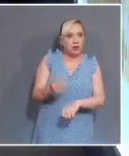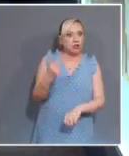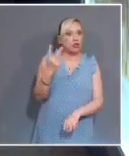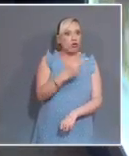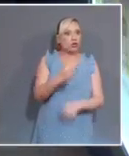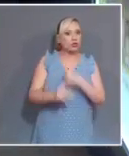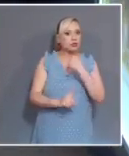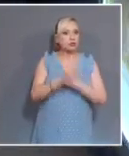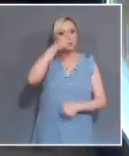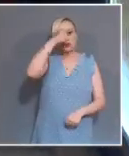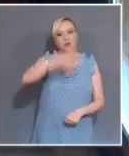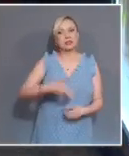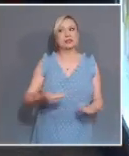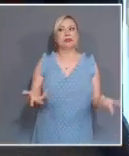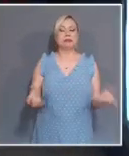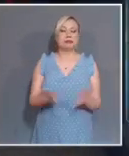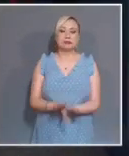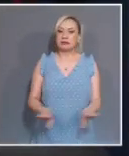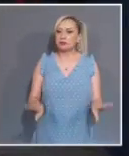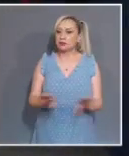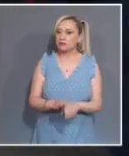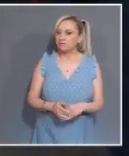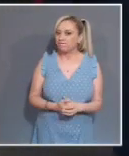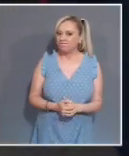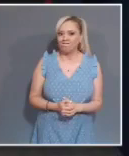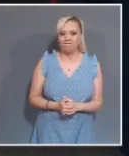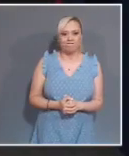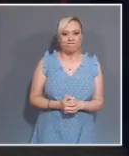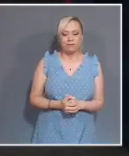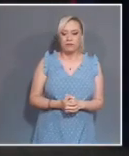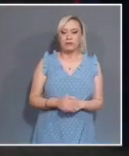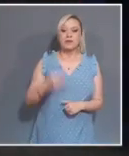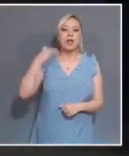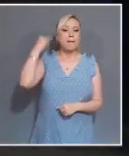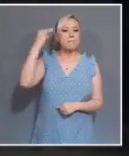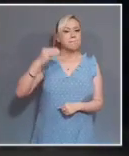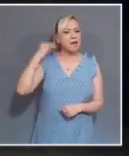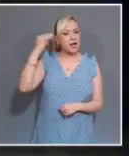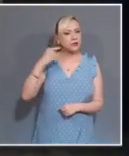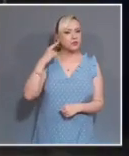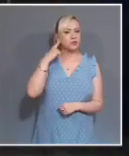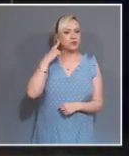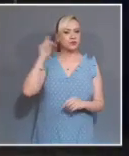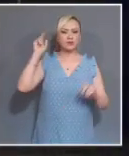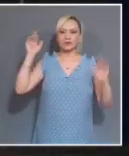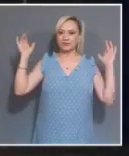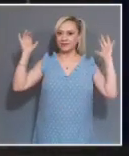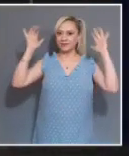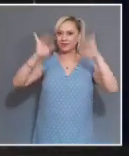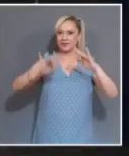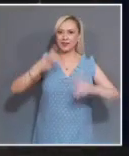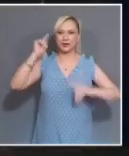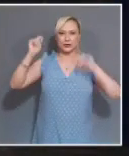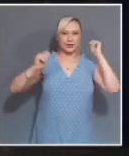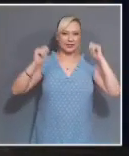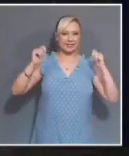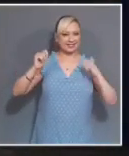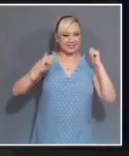Regresando a nuestro país, el INEGI dio a conocer que durante marzo los visitantes extranjeros dejaron una derrama económica en México superior a